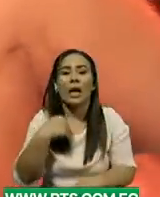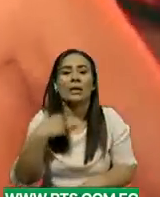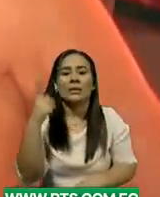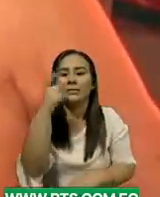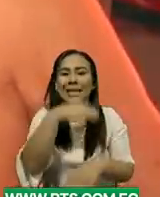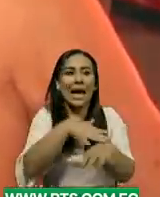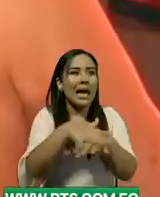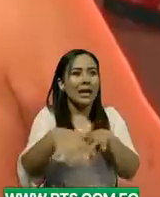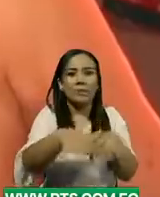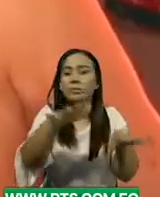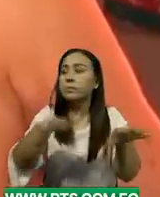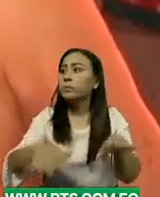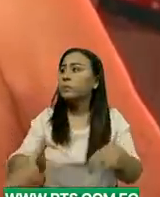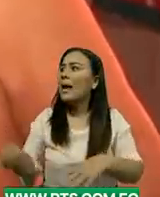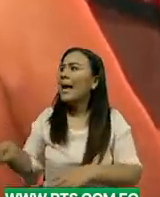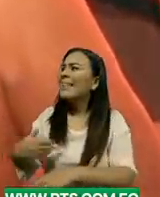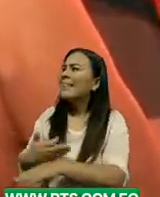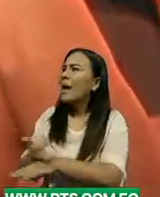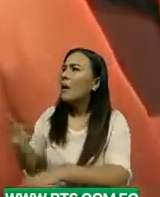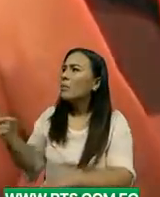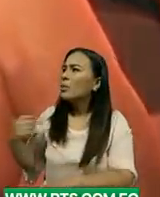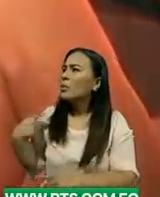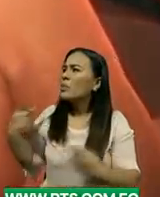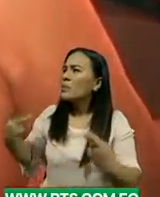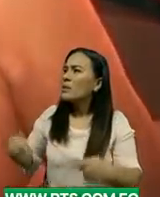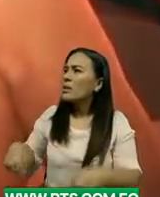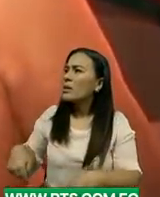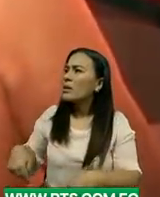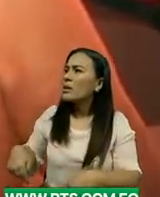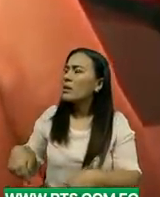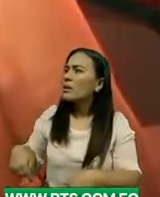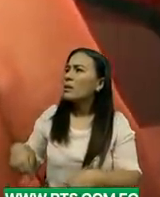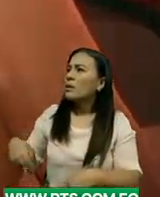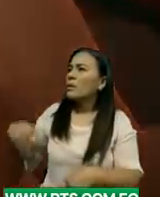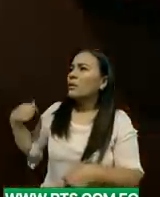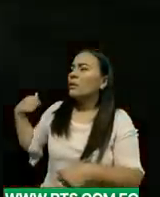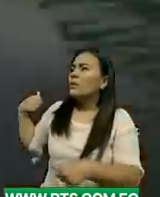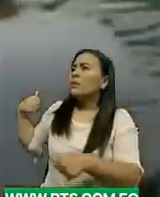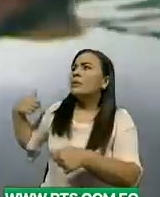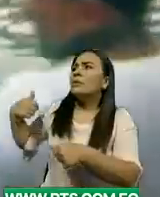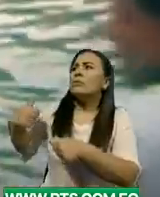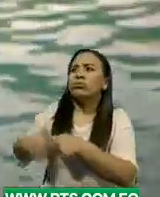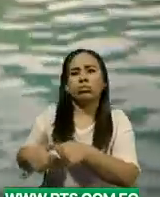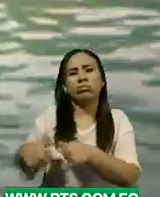ríos. ¿Desde cuándo están así? 3 días tenemos ya.